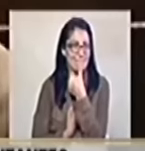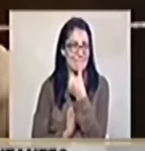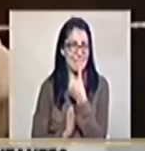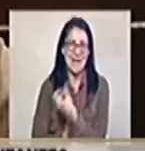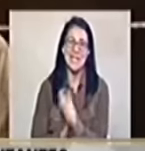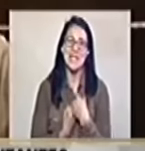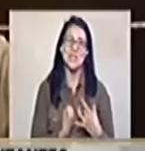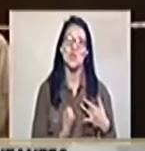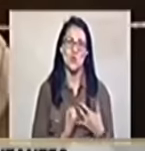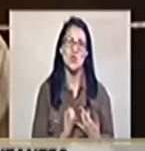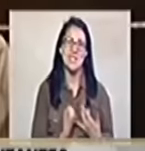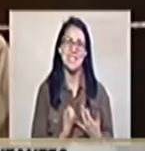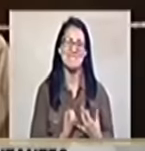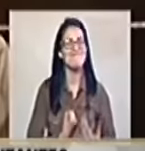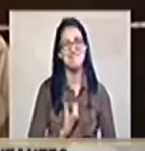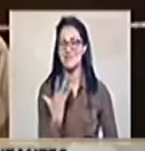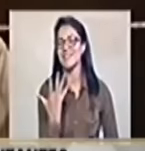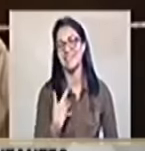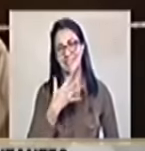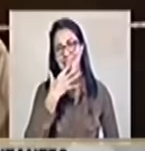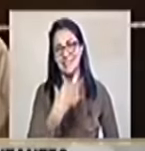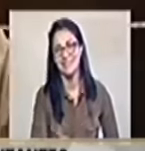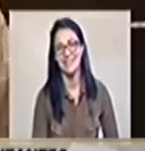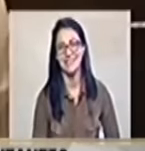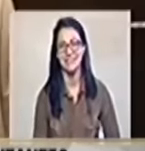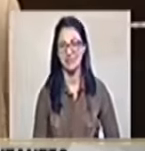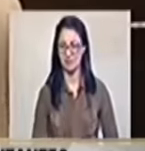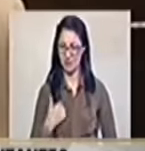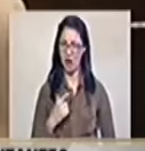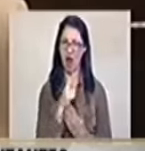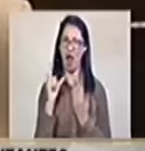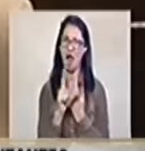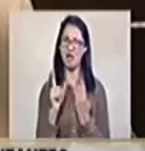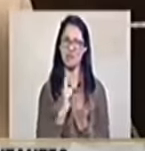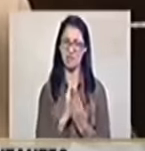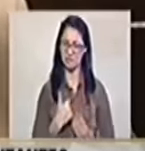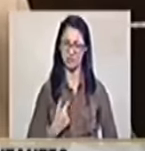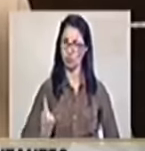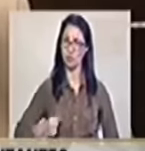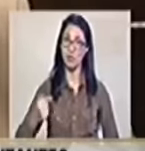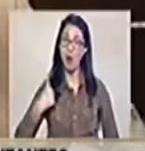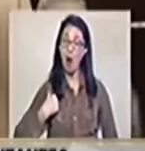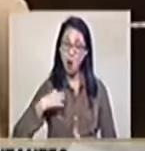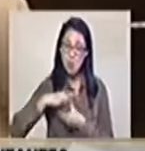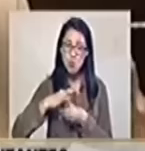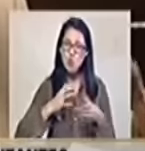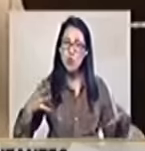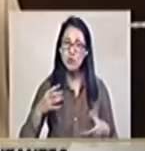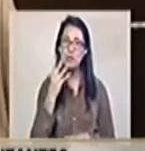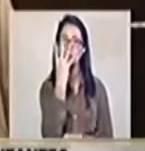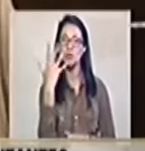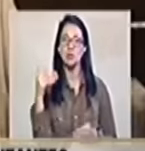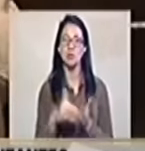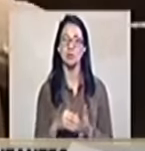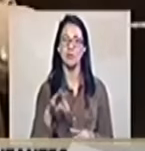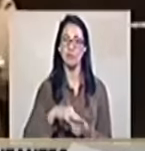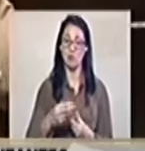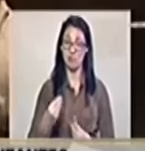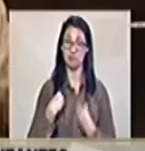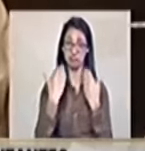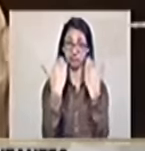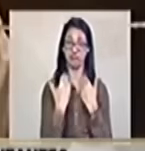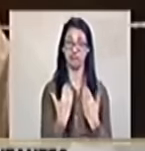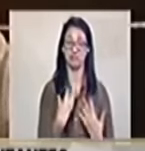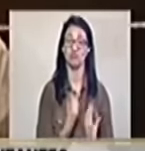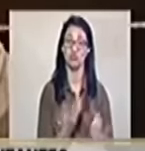dolió, a mí sí. Yo no soy ilegítimo. Tengo 45 mil votos bien obtenidos, sin darle plata